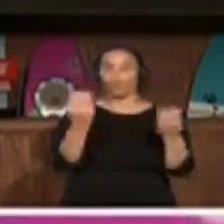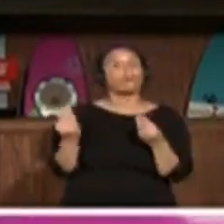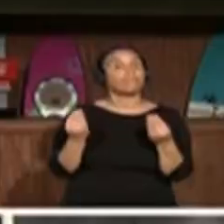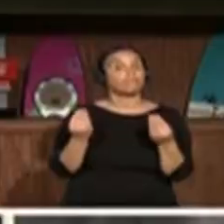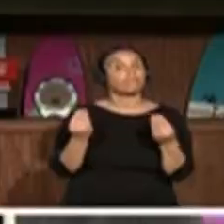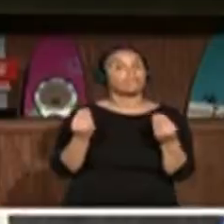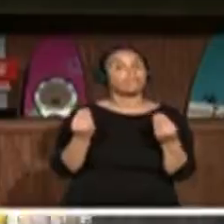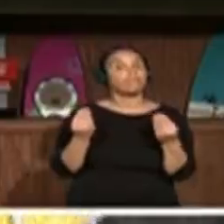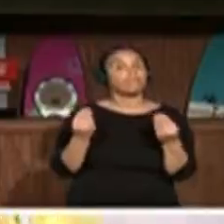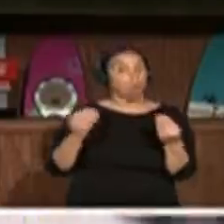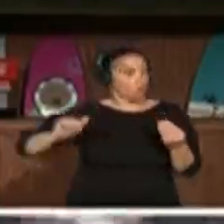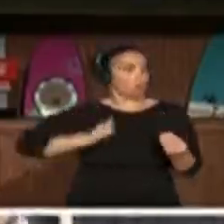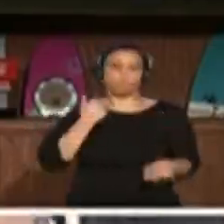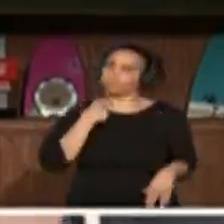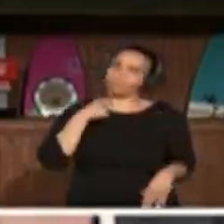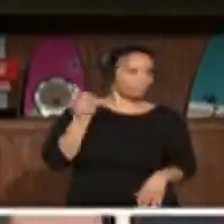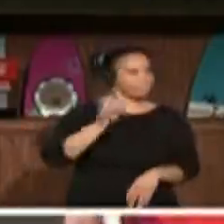montón! ¡No quiera la canción!